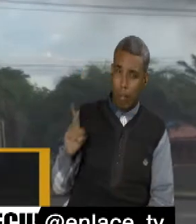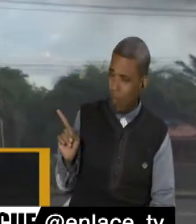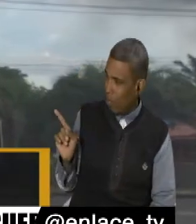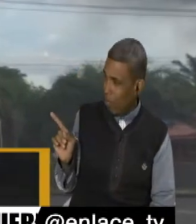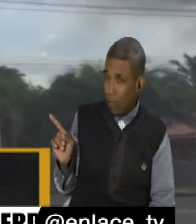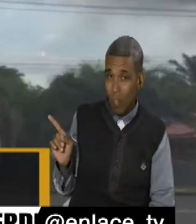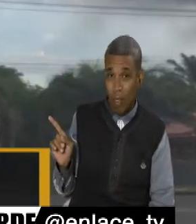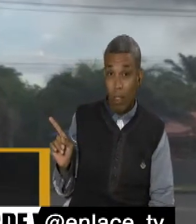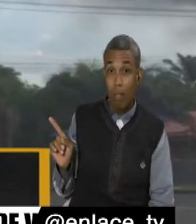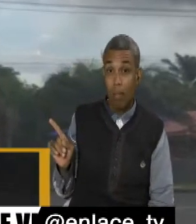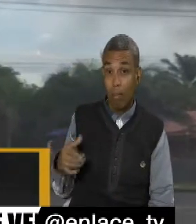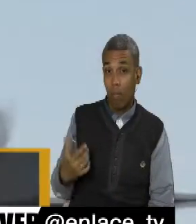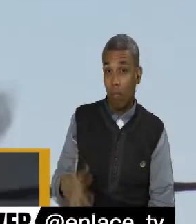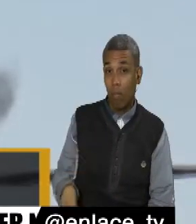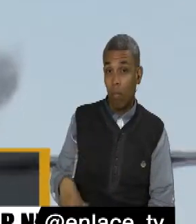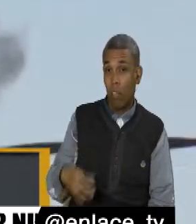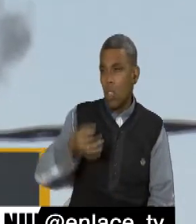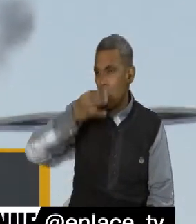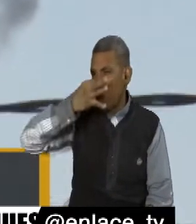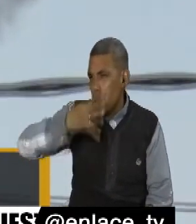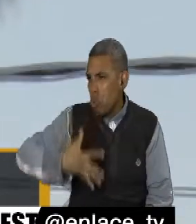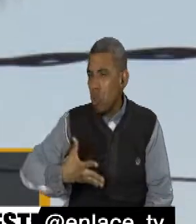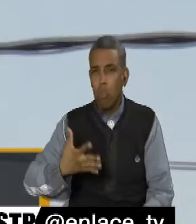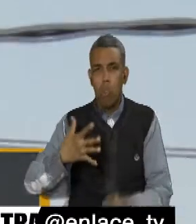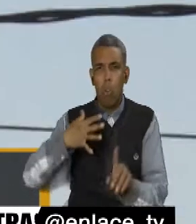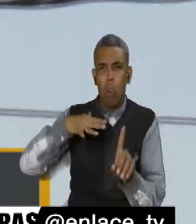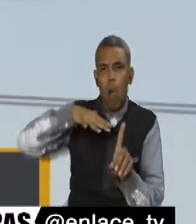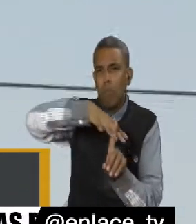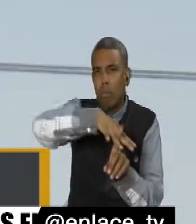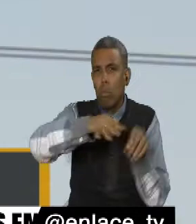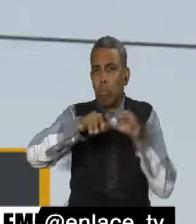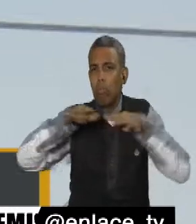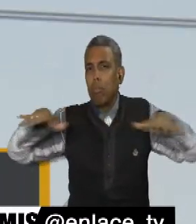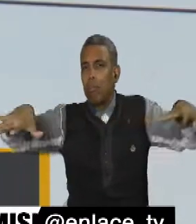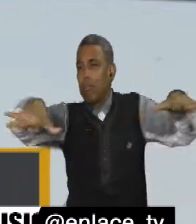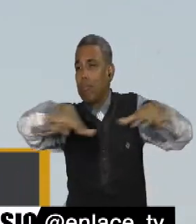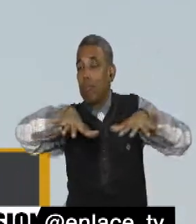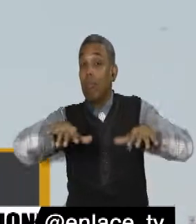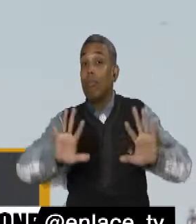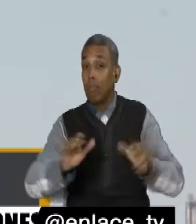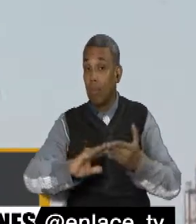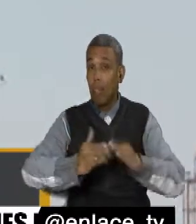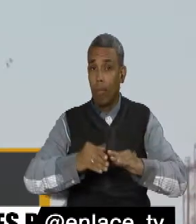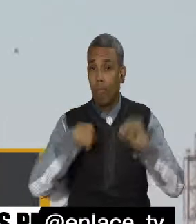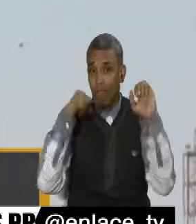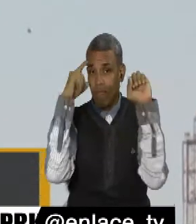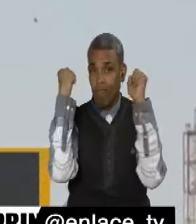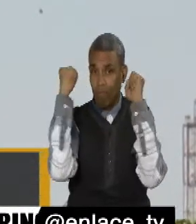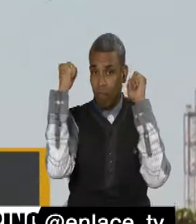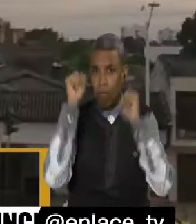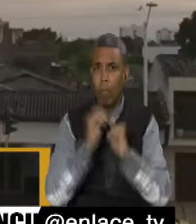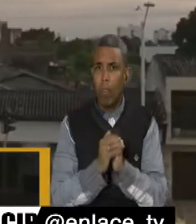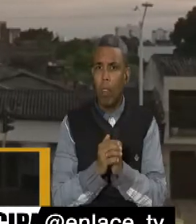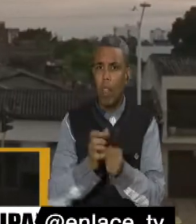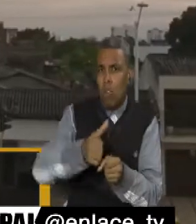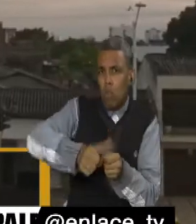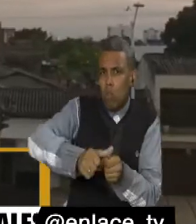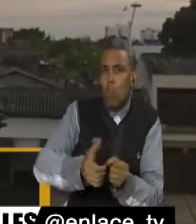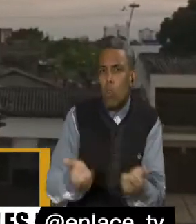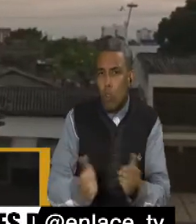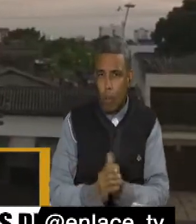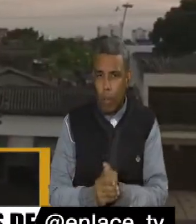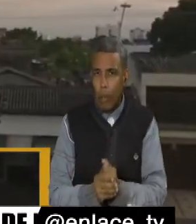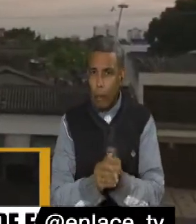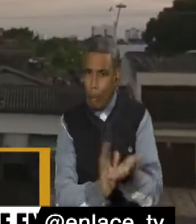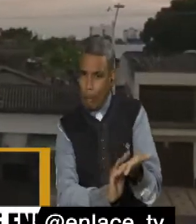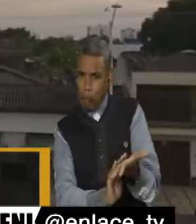la ciudad, originada por fallas en el complejo industrial de Ecopetrol. De acuerdo con la compañía, la empresa aplicó procesos de seguridad establecidos para